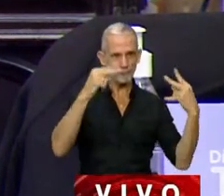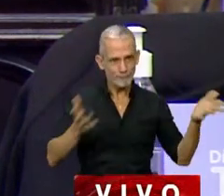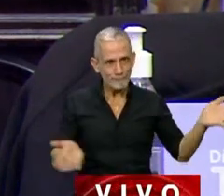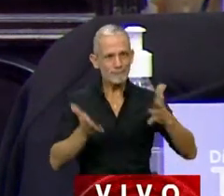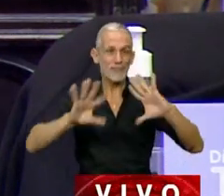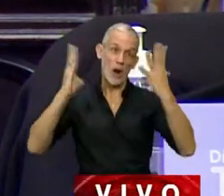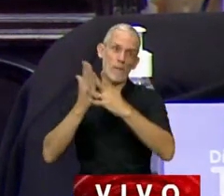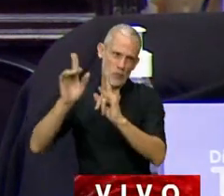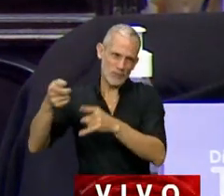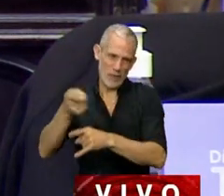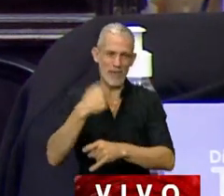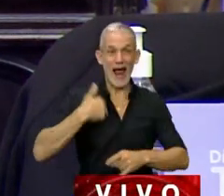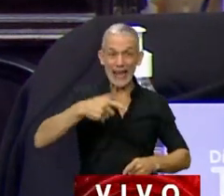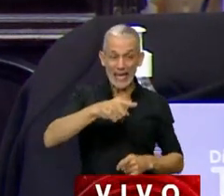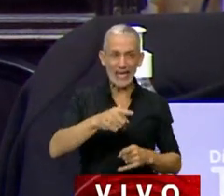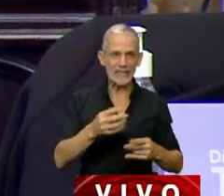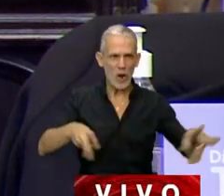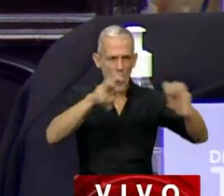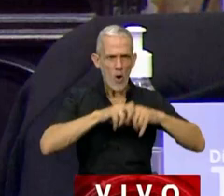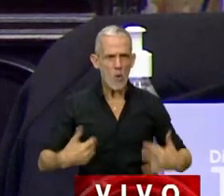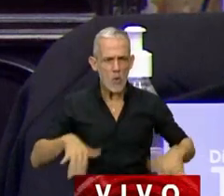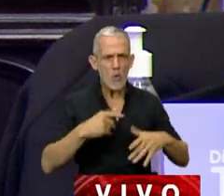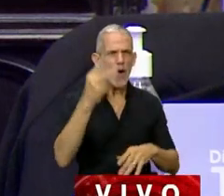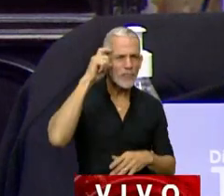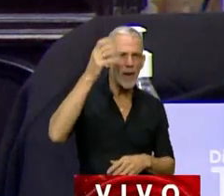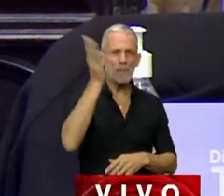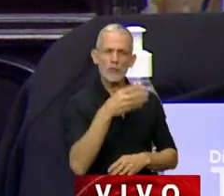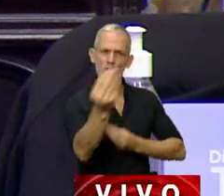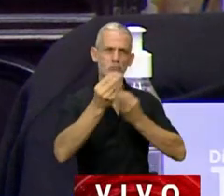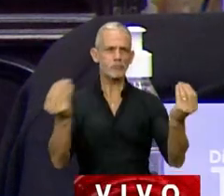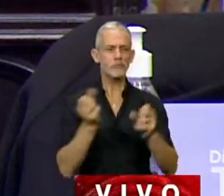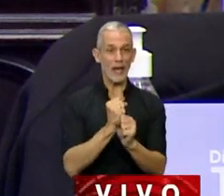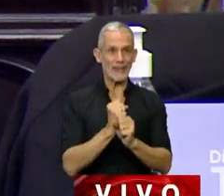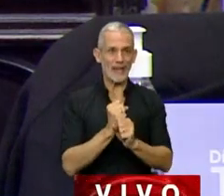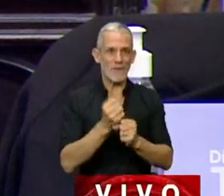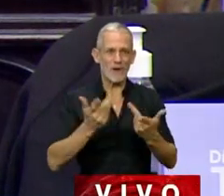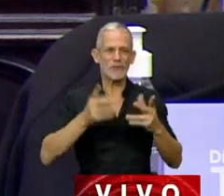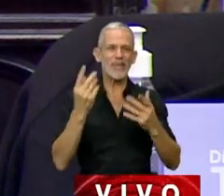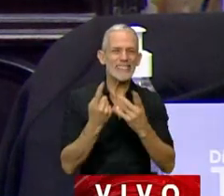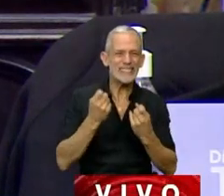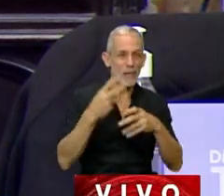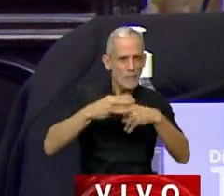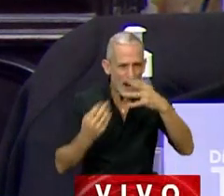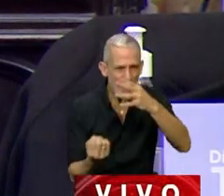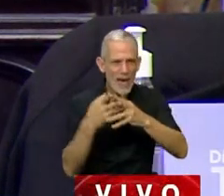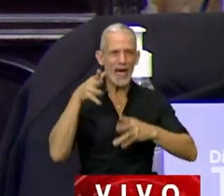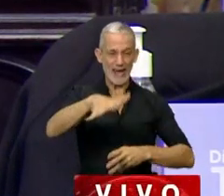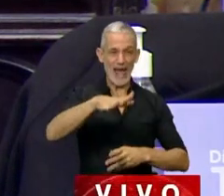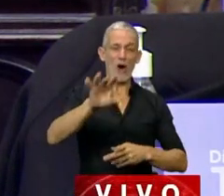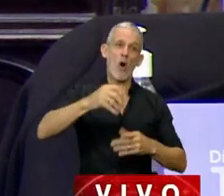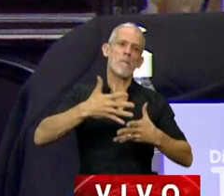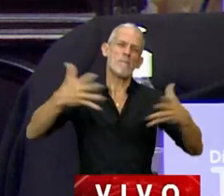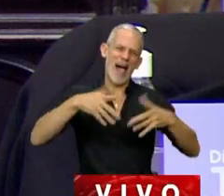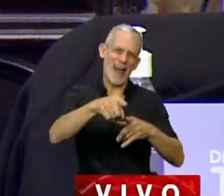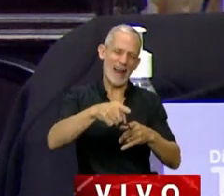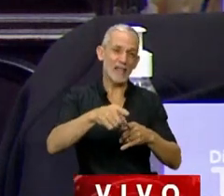el mundo y en Argentina también está generando casi el 10% de los empleos, y eso también requiere, además de la creación de los parques o de la ampliación en este